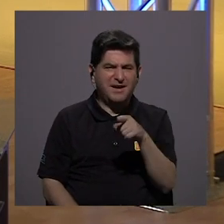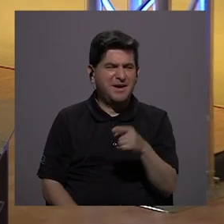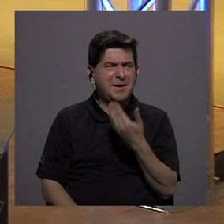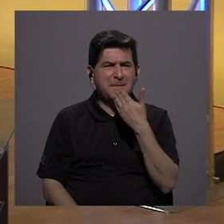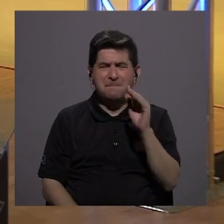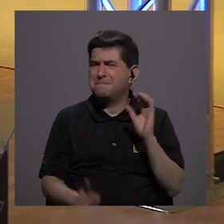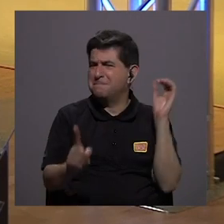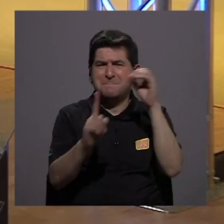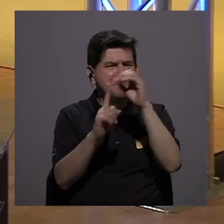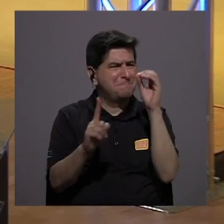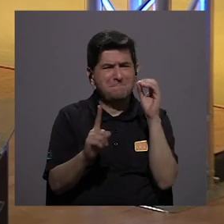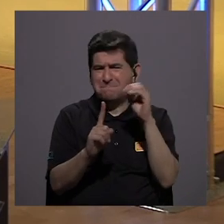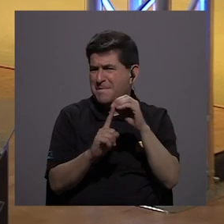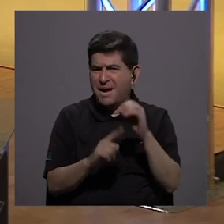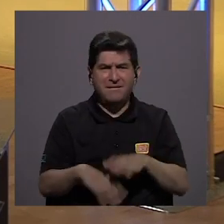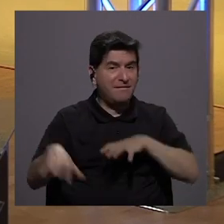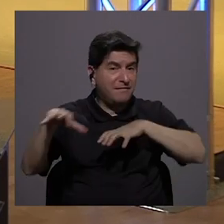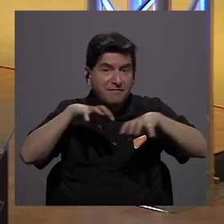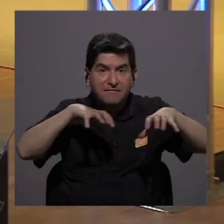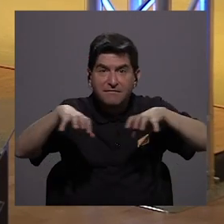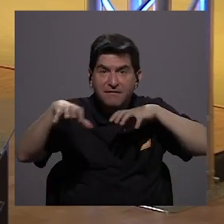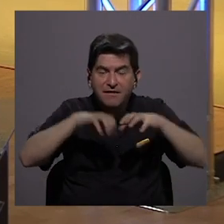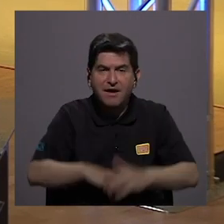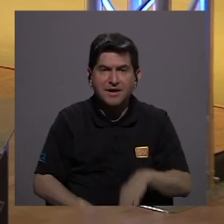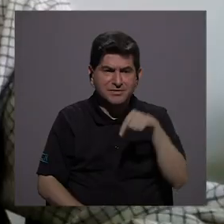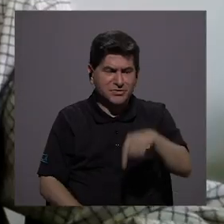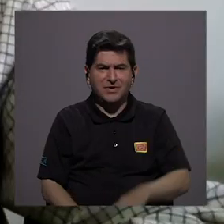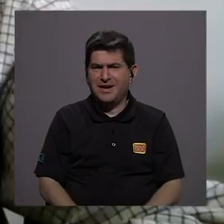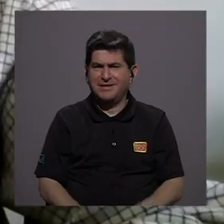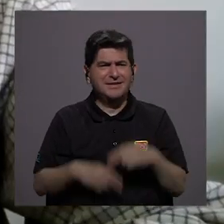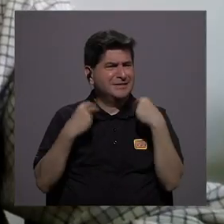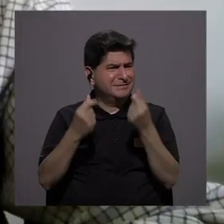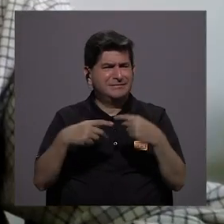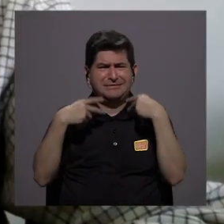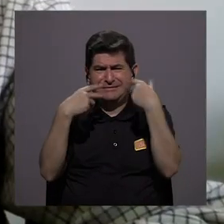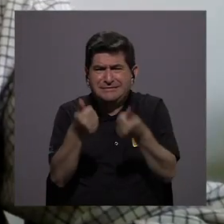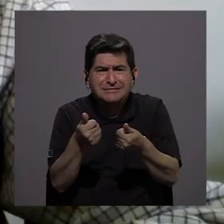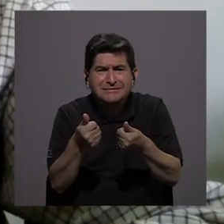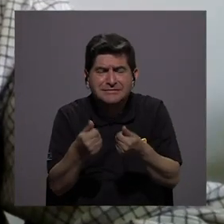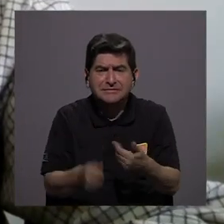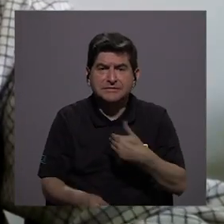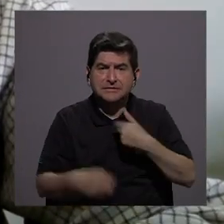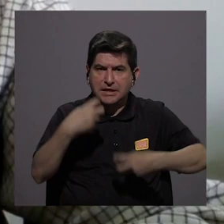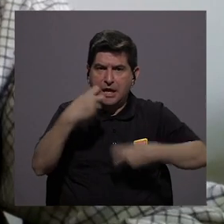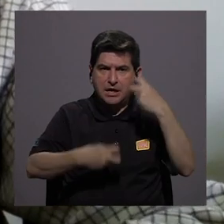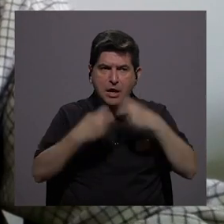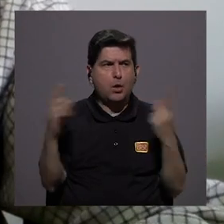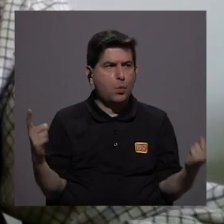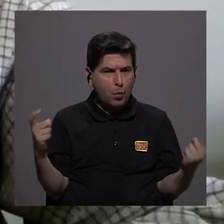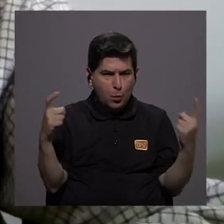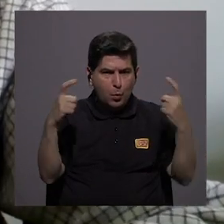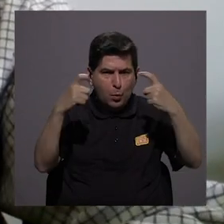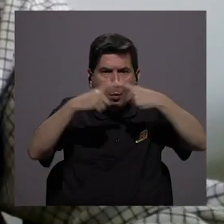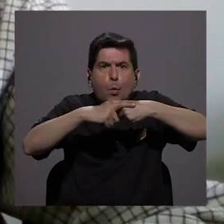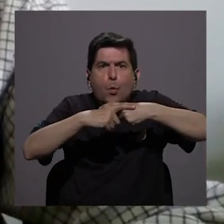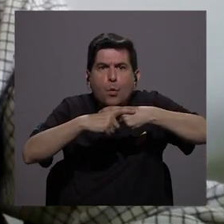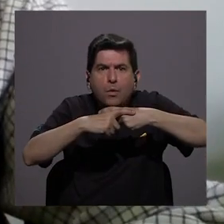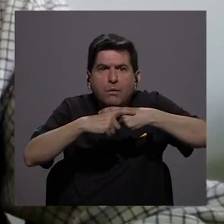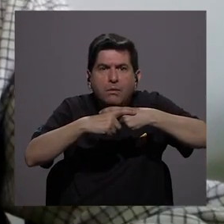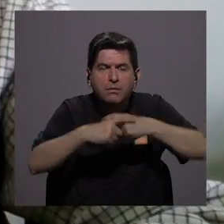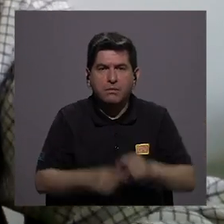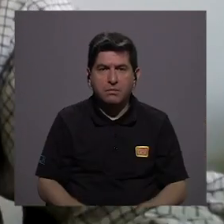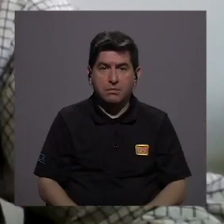es, aquí están mal los objetivos, aquí se está reaccionando intempestivamente cuando tenemos problemas muy